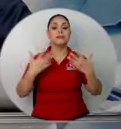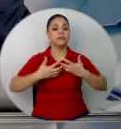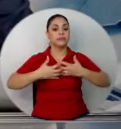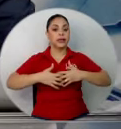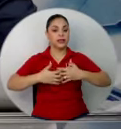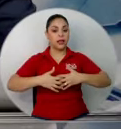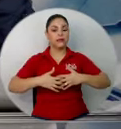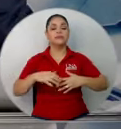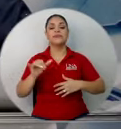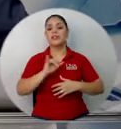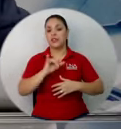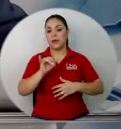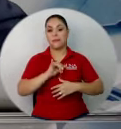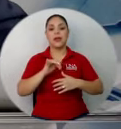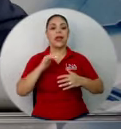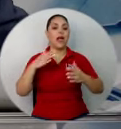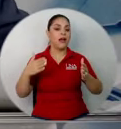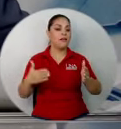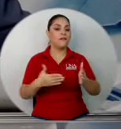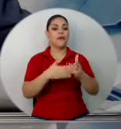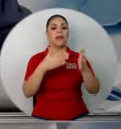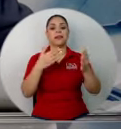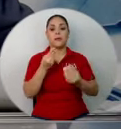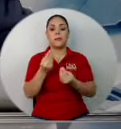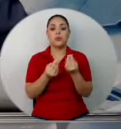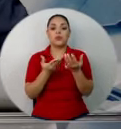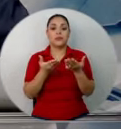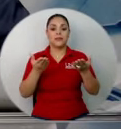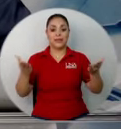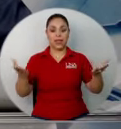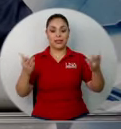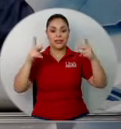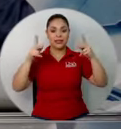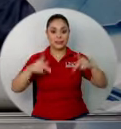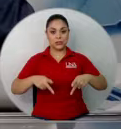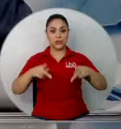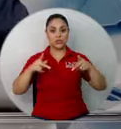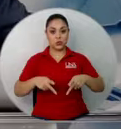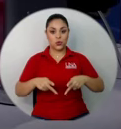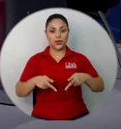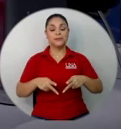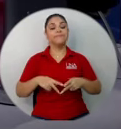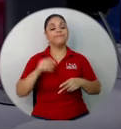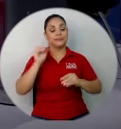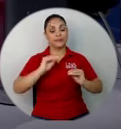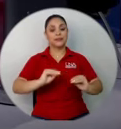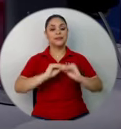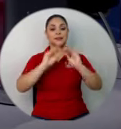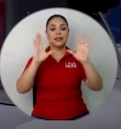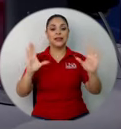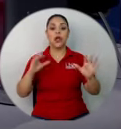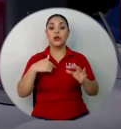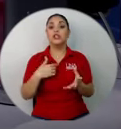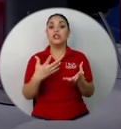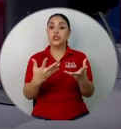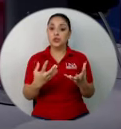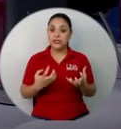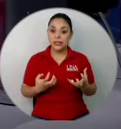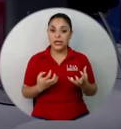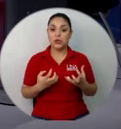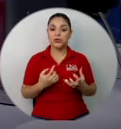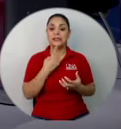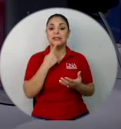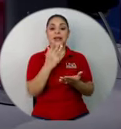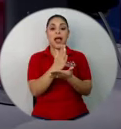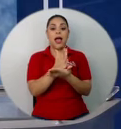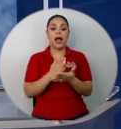clima organizacional y también afecta la productividad de las personas dentro de las organizaciones. Claro, y aquí hay un punto bien importante que no quisiera dejar pasar